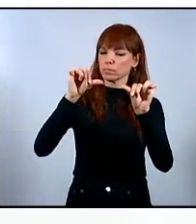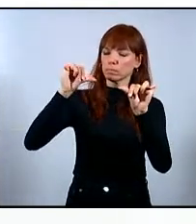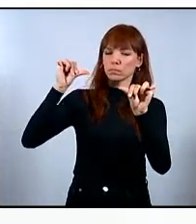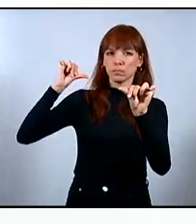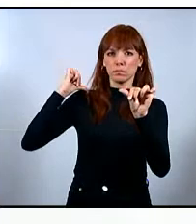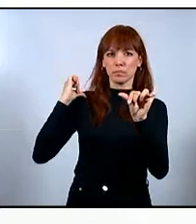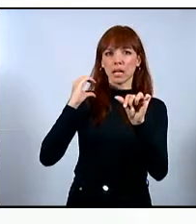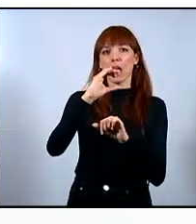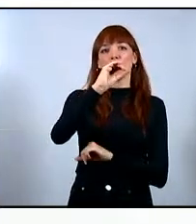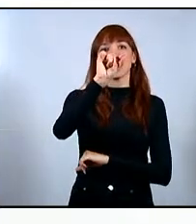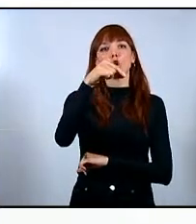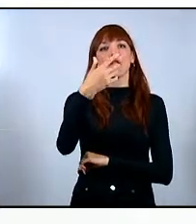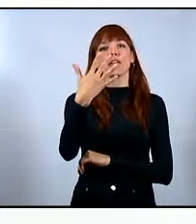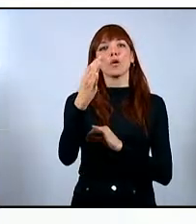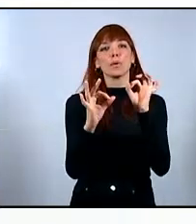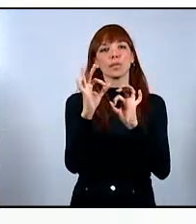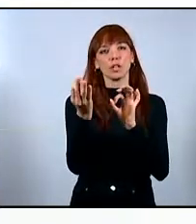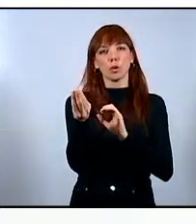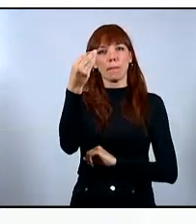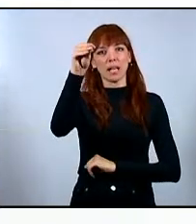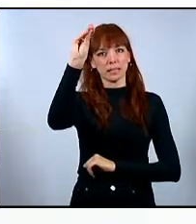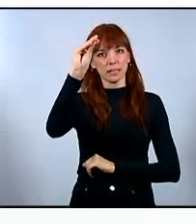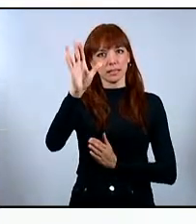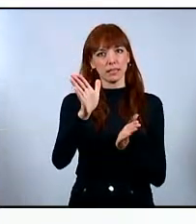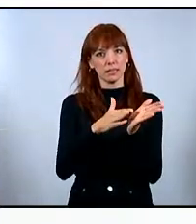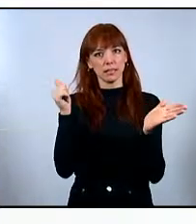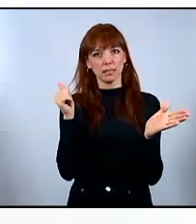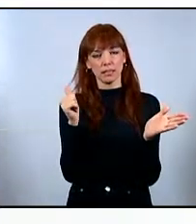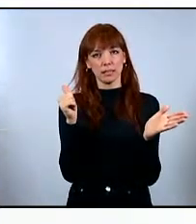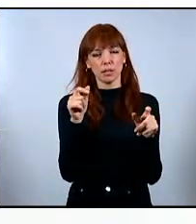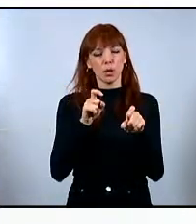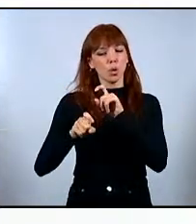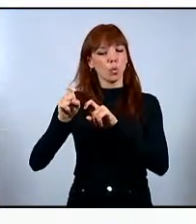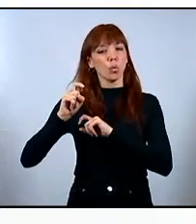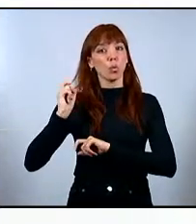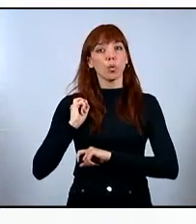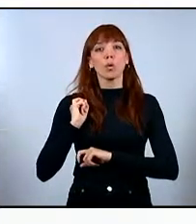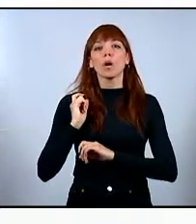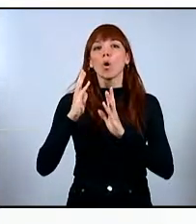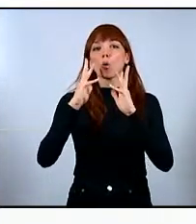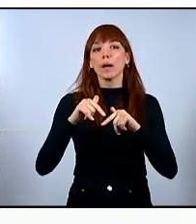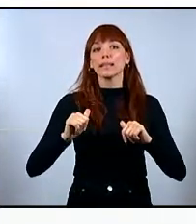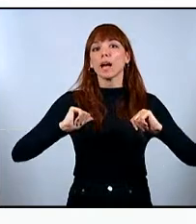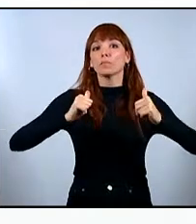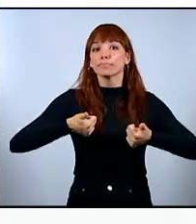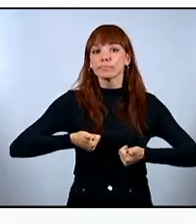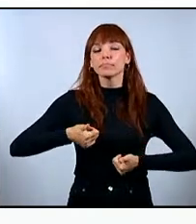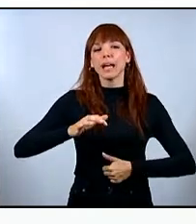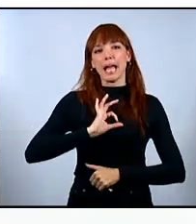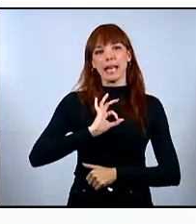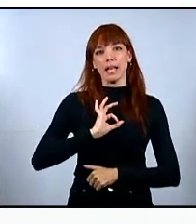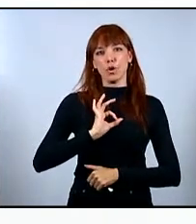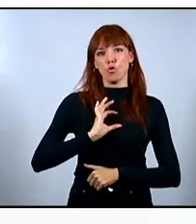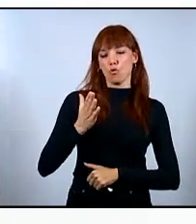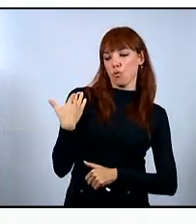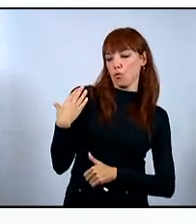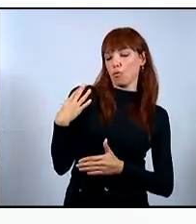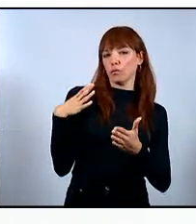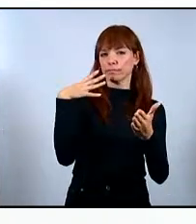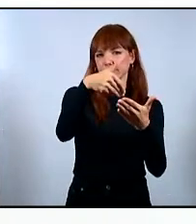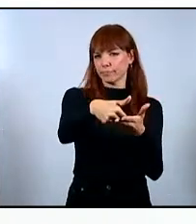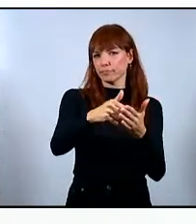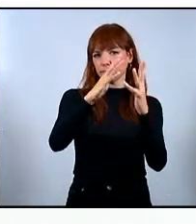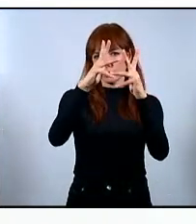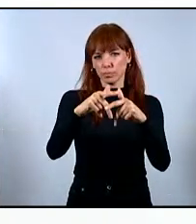del 0,5% con carácter retroactivo a 1 de enero de este año, dando cumplimiento así al